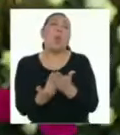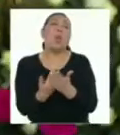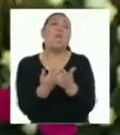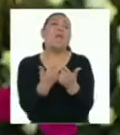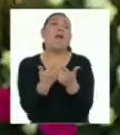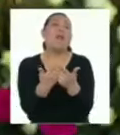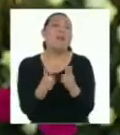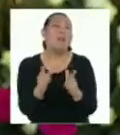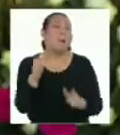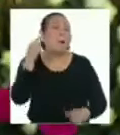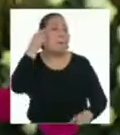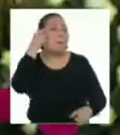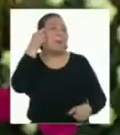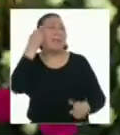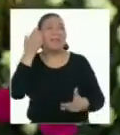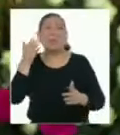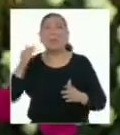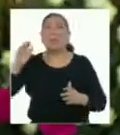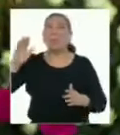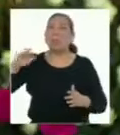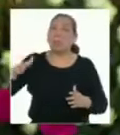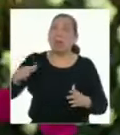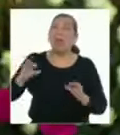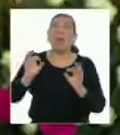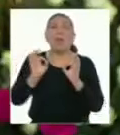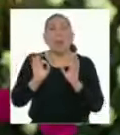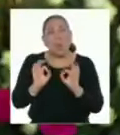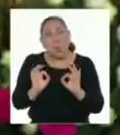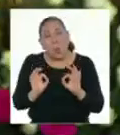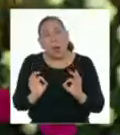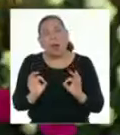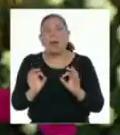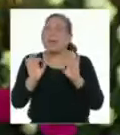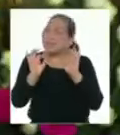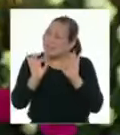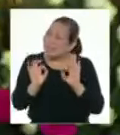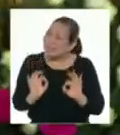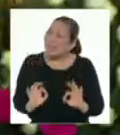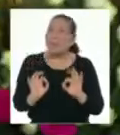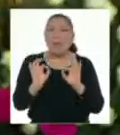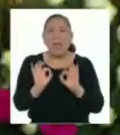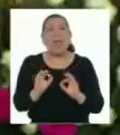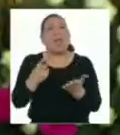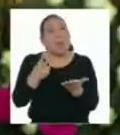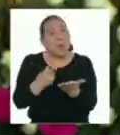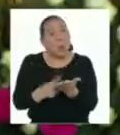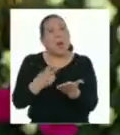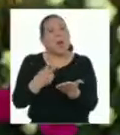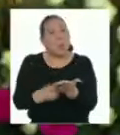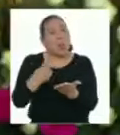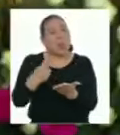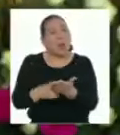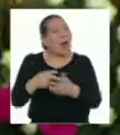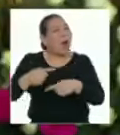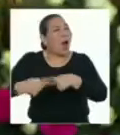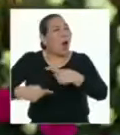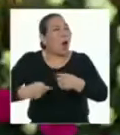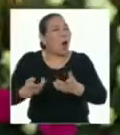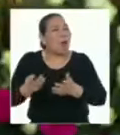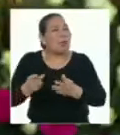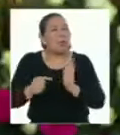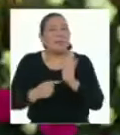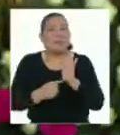Se trata de un pensamiento pobre, repetitivo, que propone siempre las mismas recetas frente a cualquier